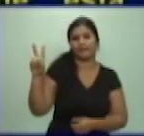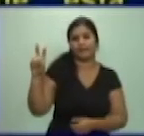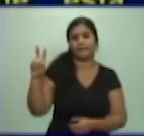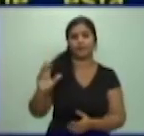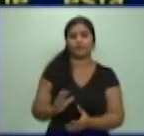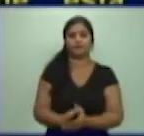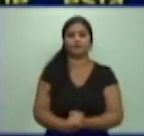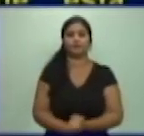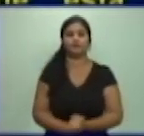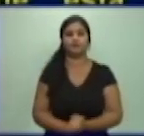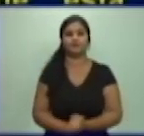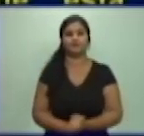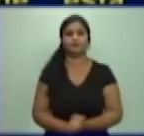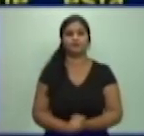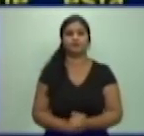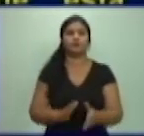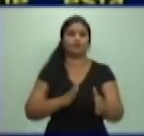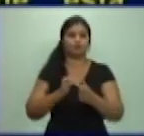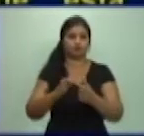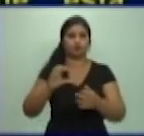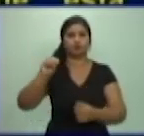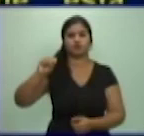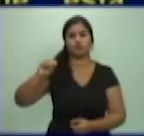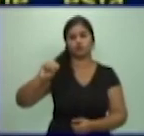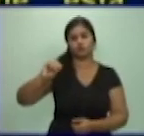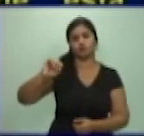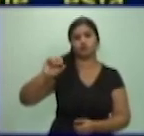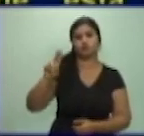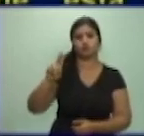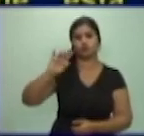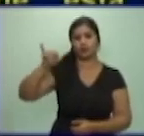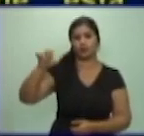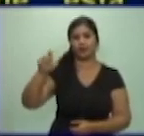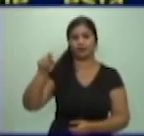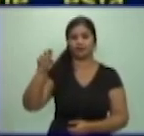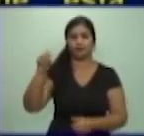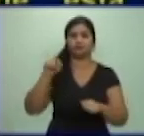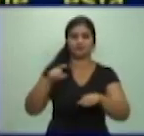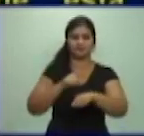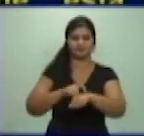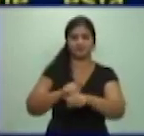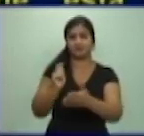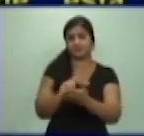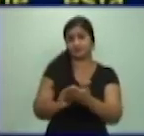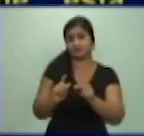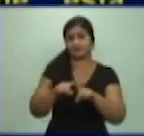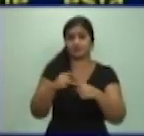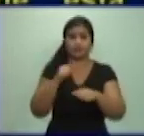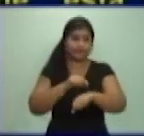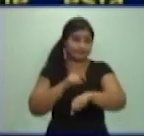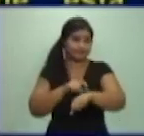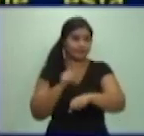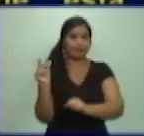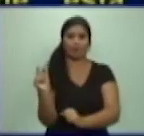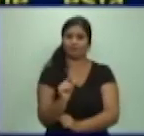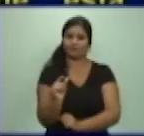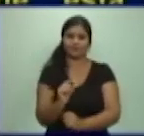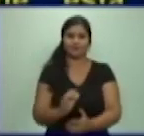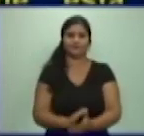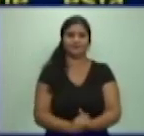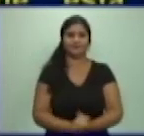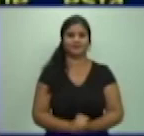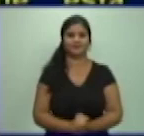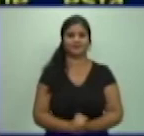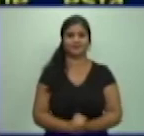función de sujeto. Les voy a dar unos segundos para que tomen nota muy rápido del ejercicio, porque acá el tiempo en televisión es